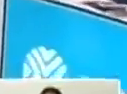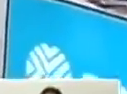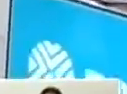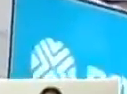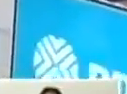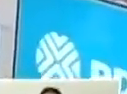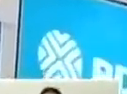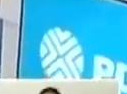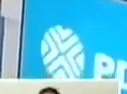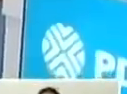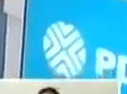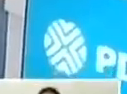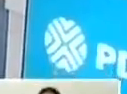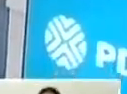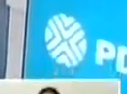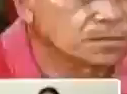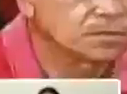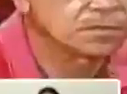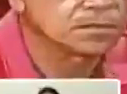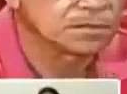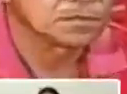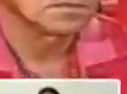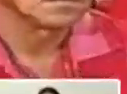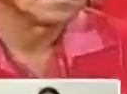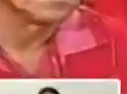regalo. Lo agradezco.